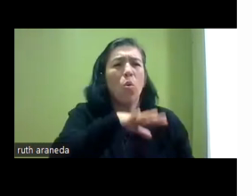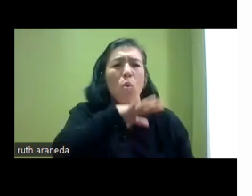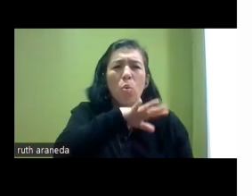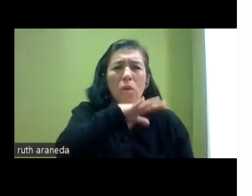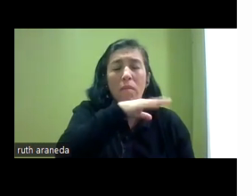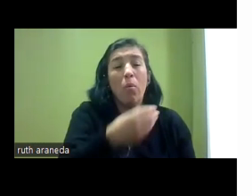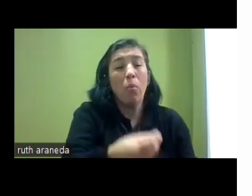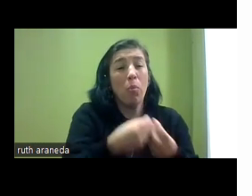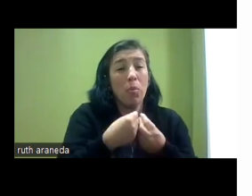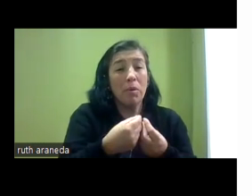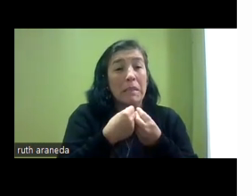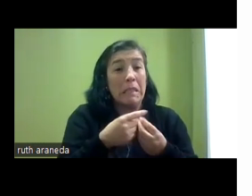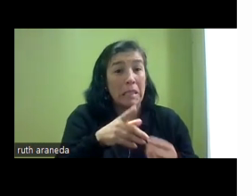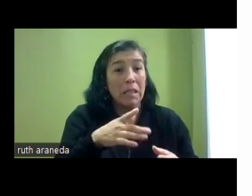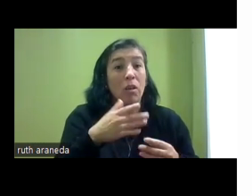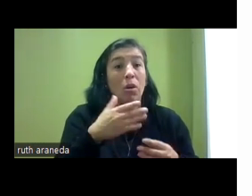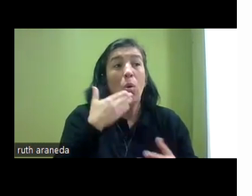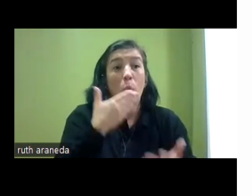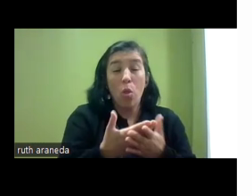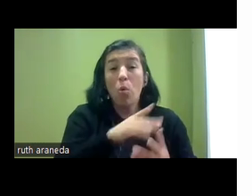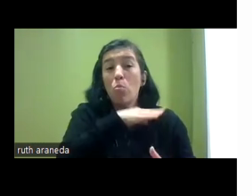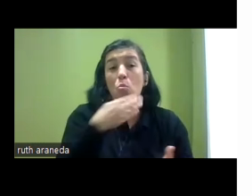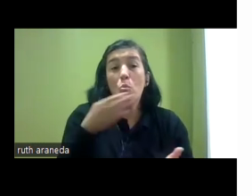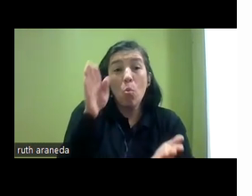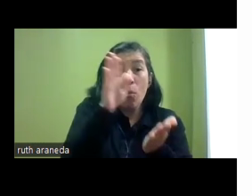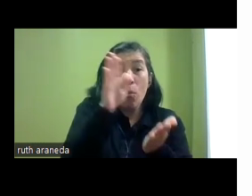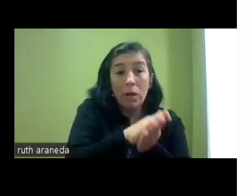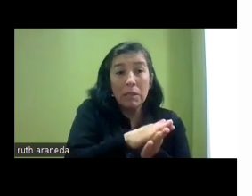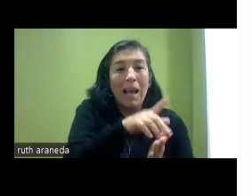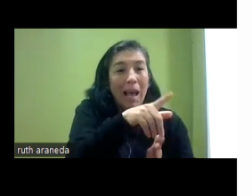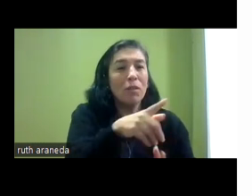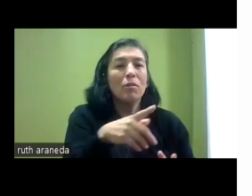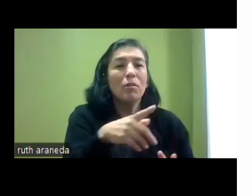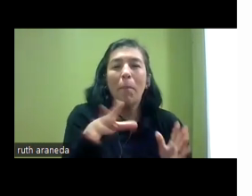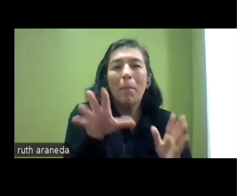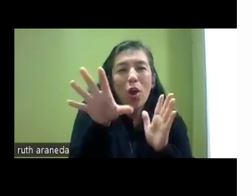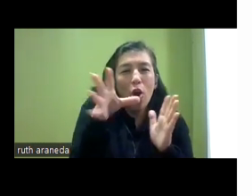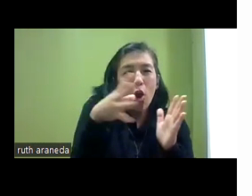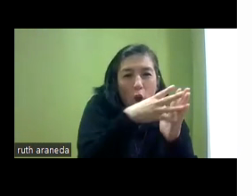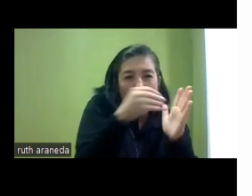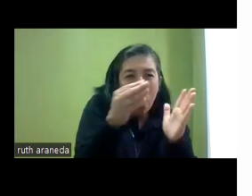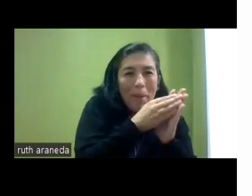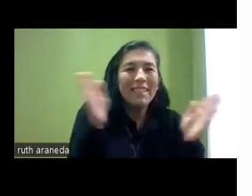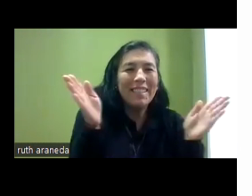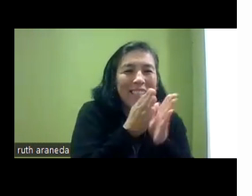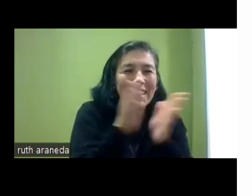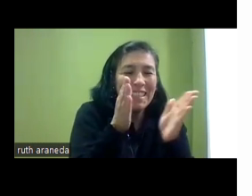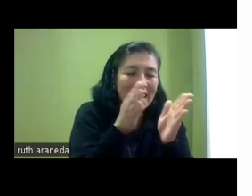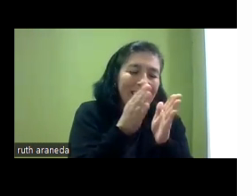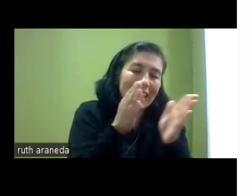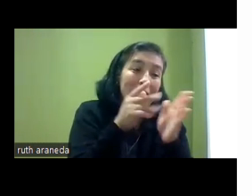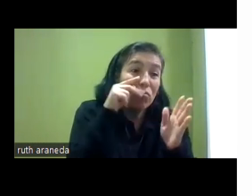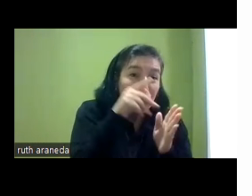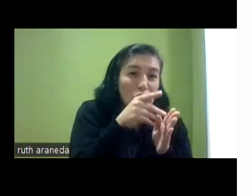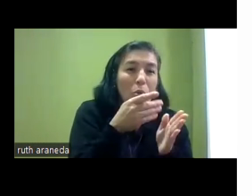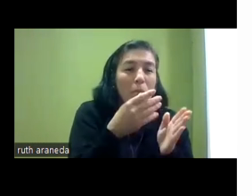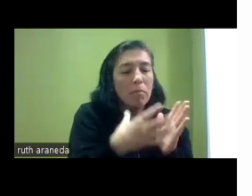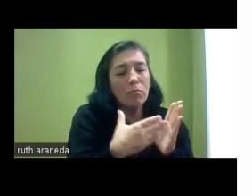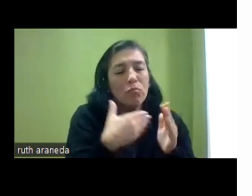y disponen en las tumbas de modelos, pequeños modelos en miniatura de aquellas embarcaciones que